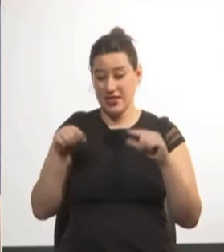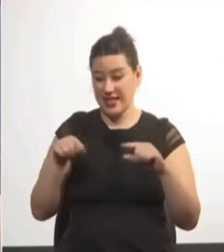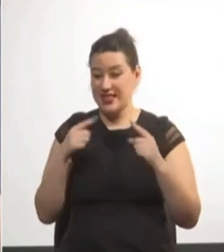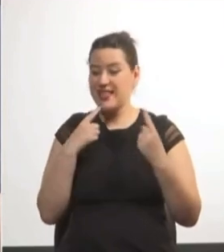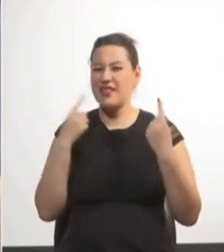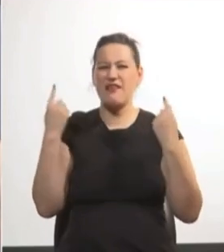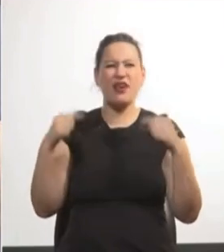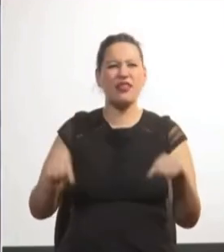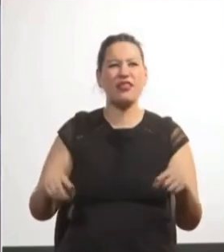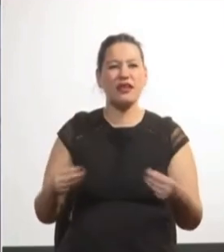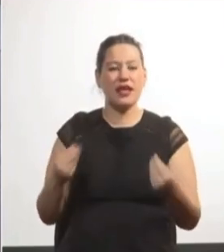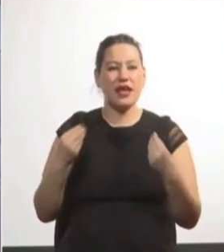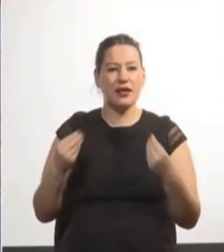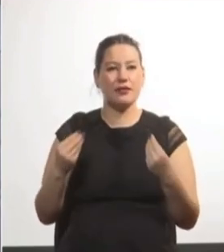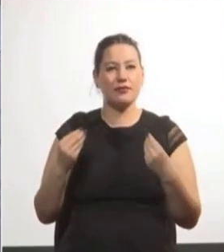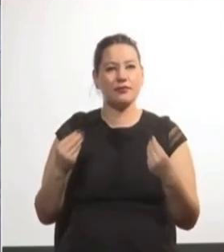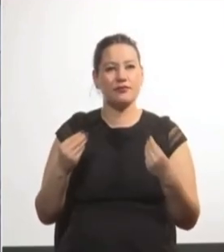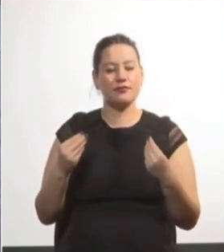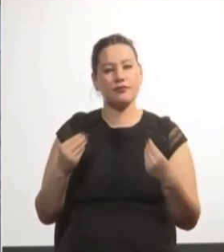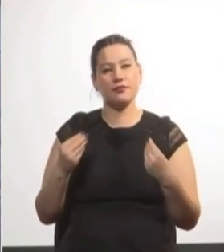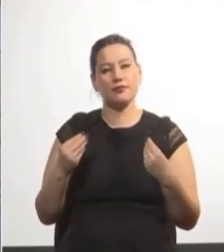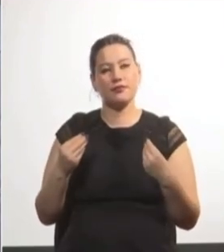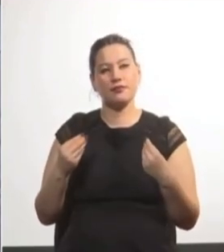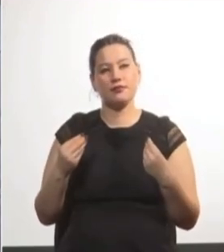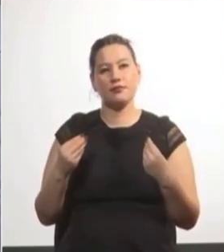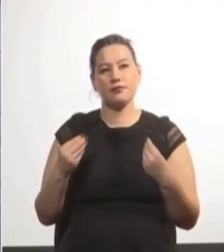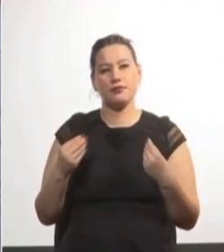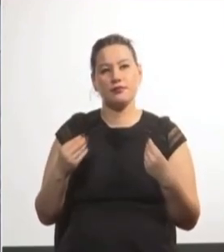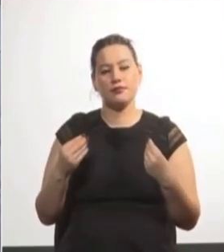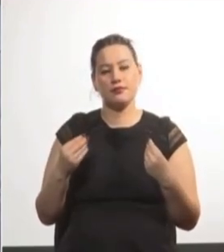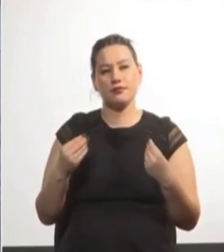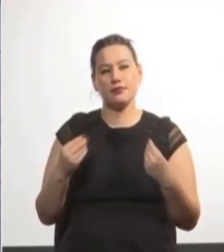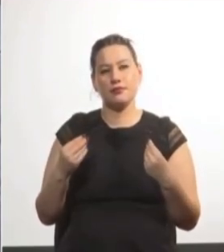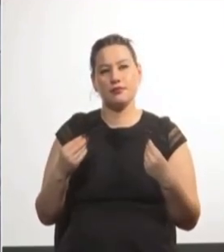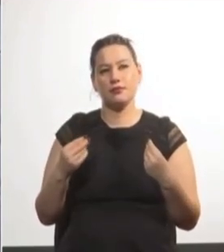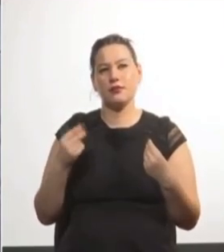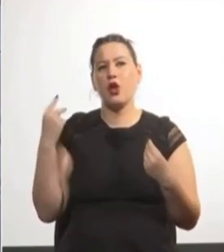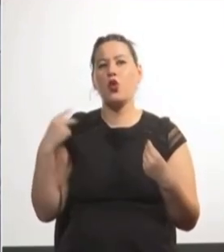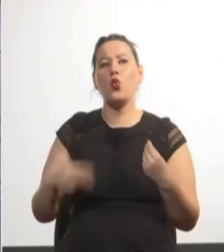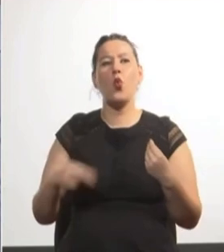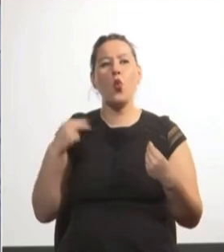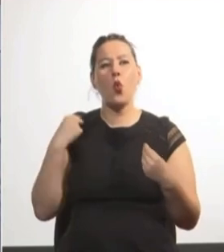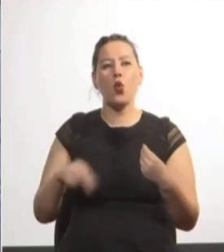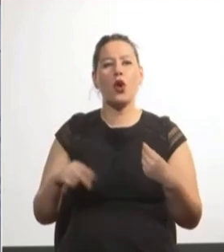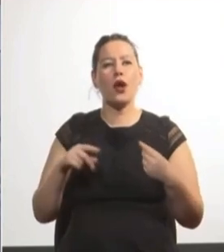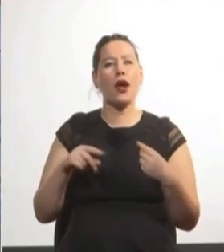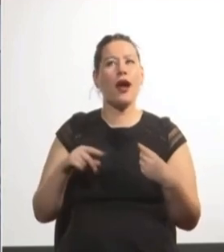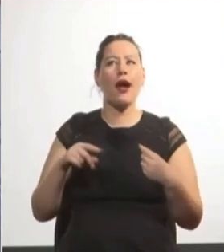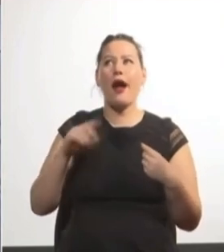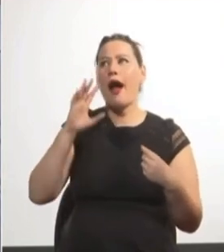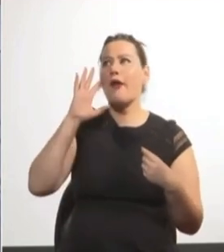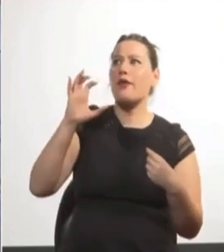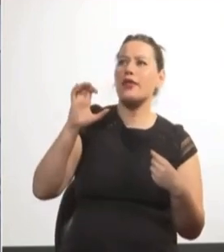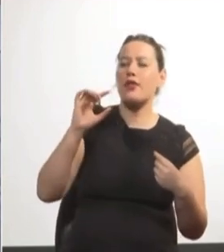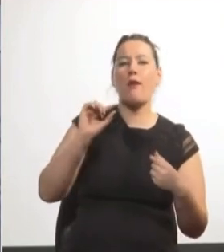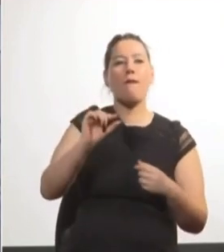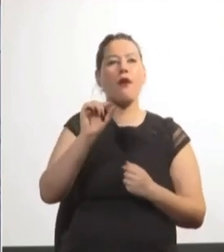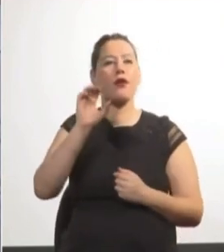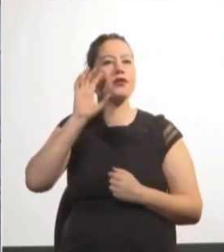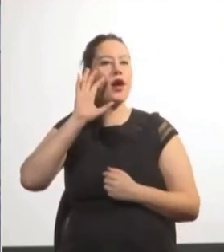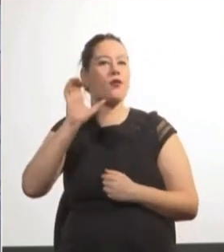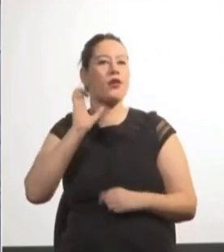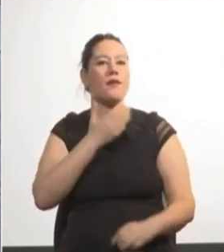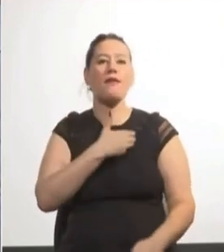debate es las referencias a que nunca nos acordamos, o pocos se han acordado de